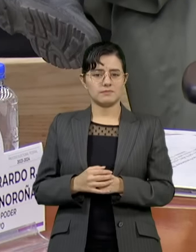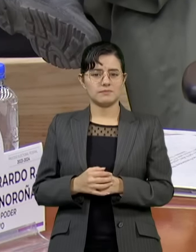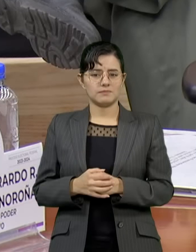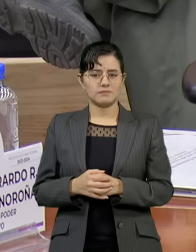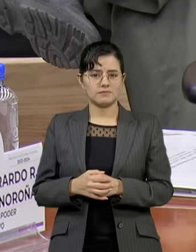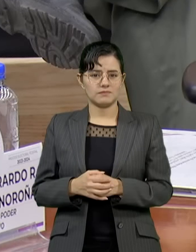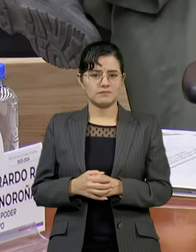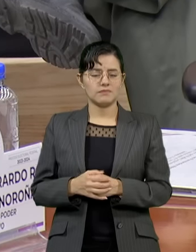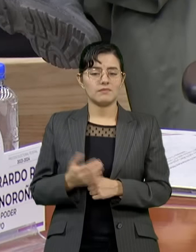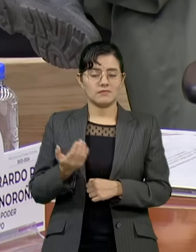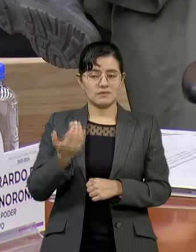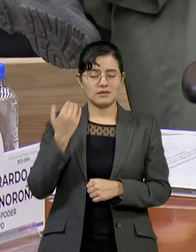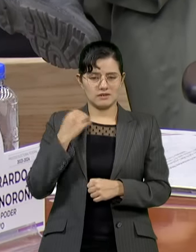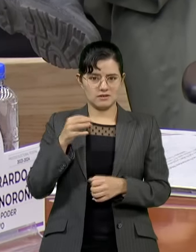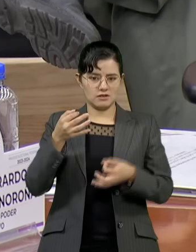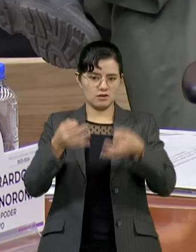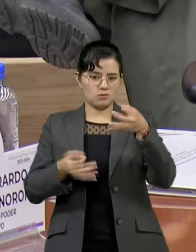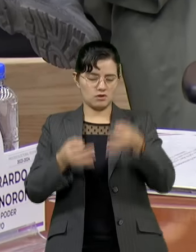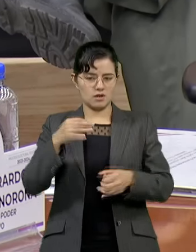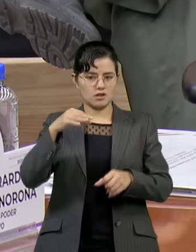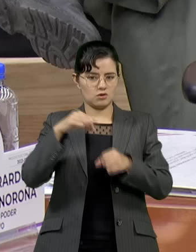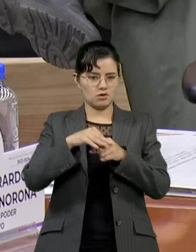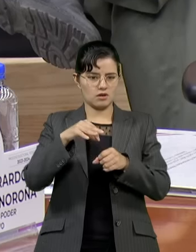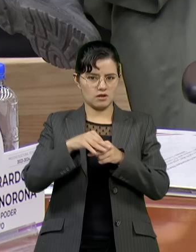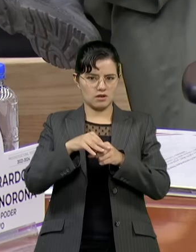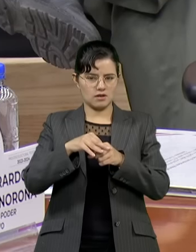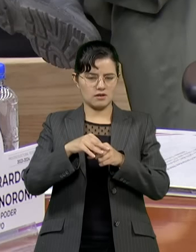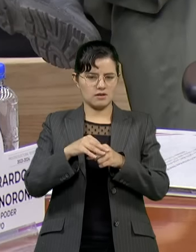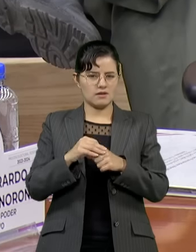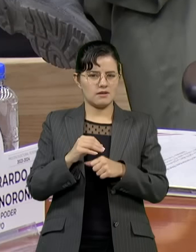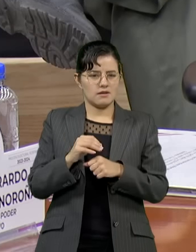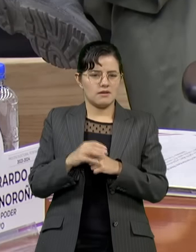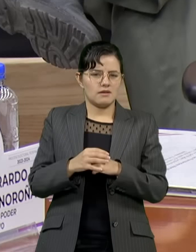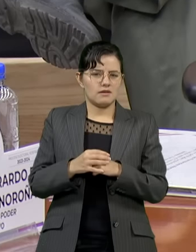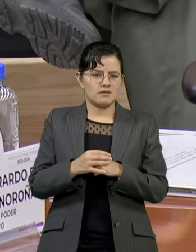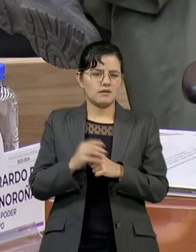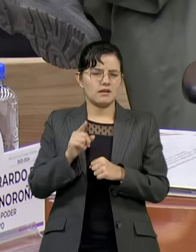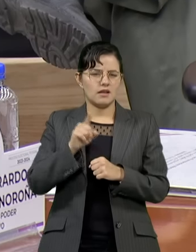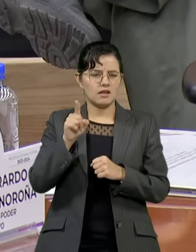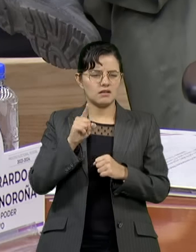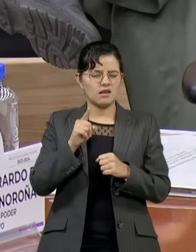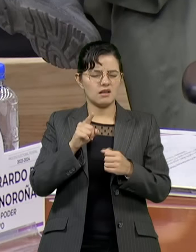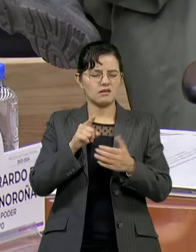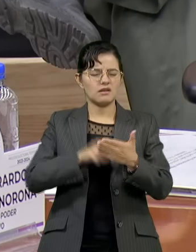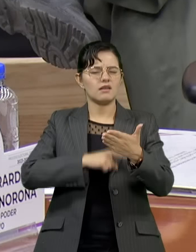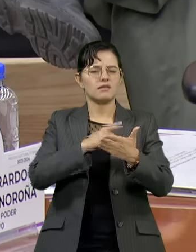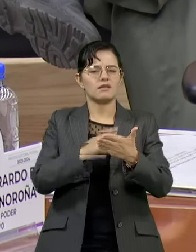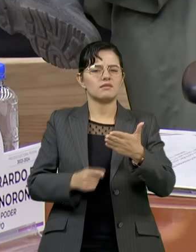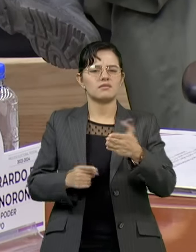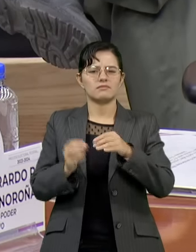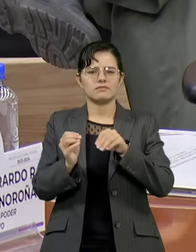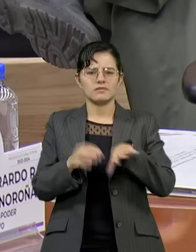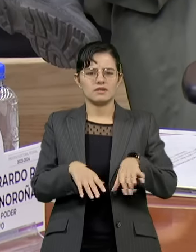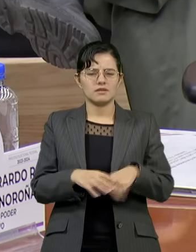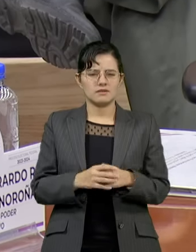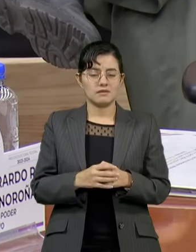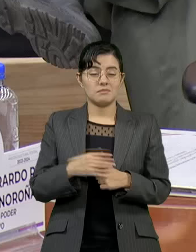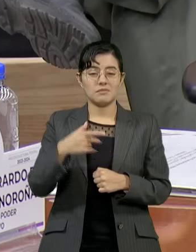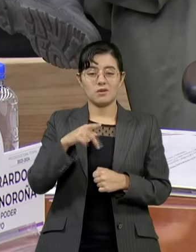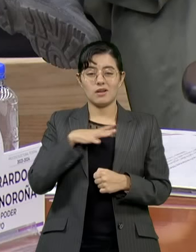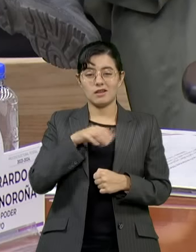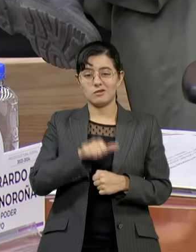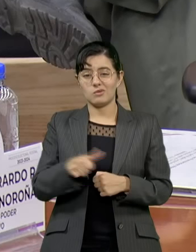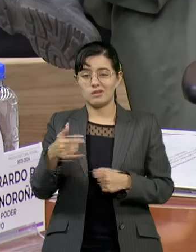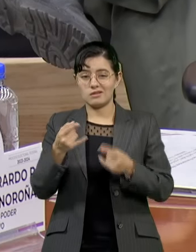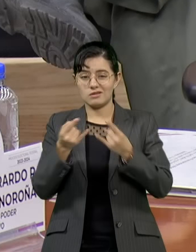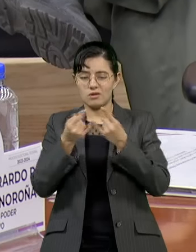habían dado la razón el tribunal electoral perversamente desecha el tema pero hay un caso más grave